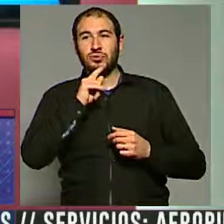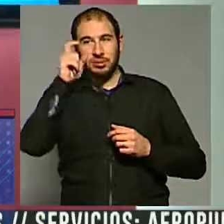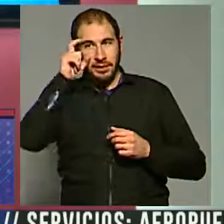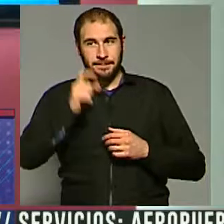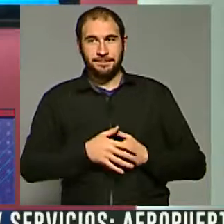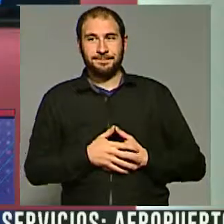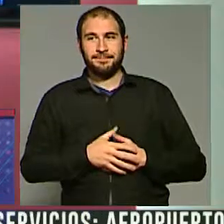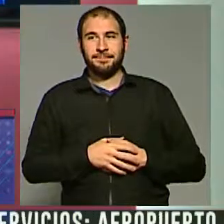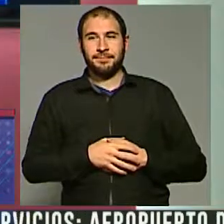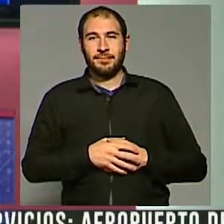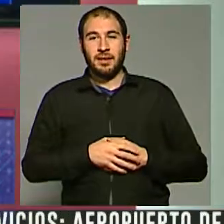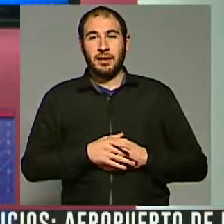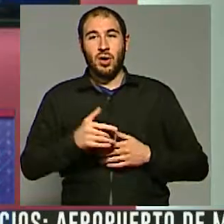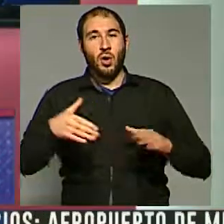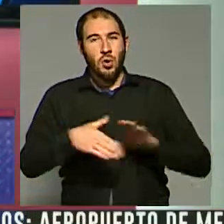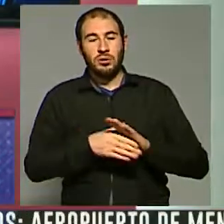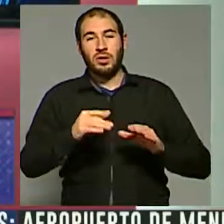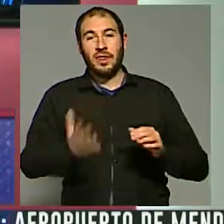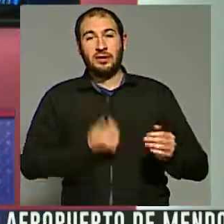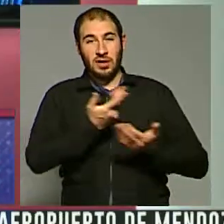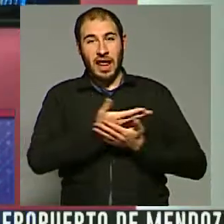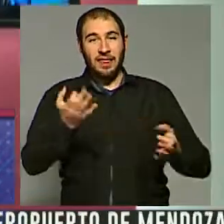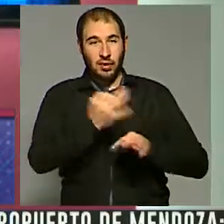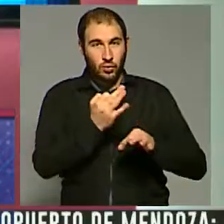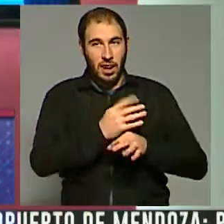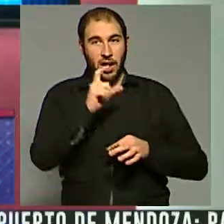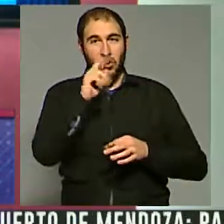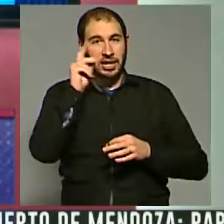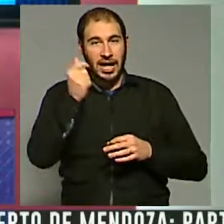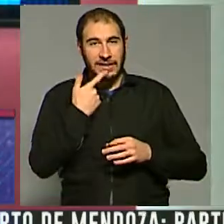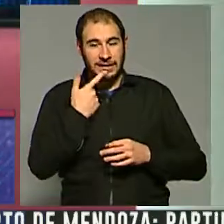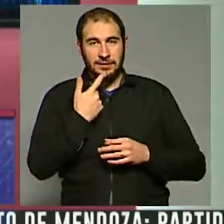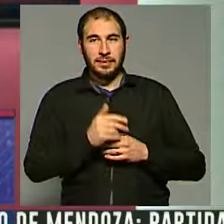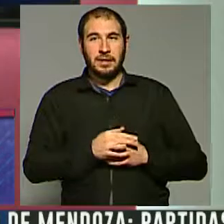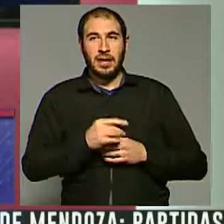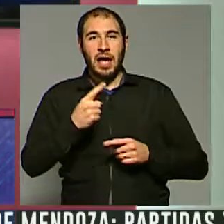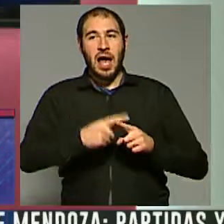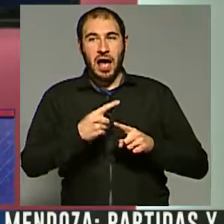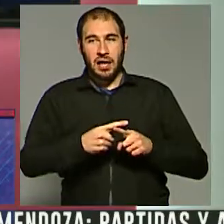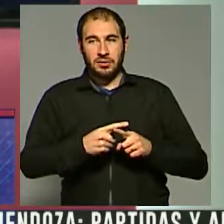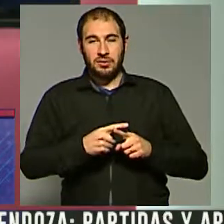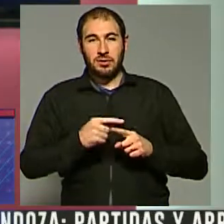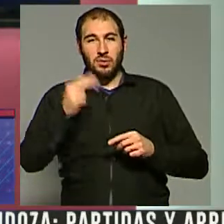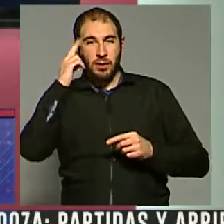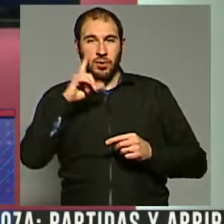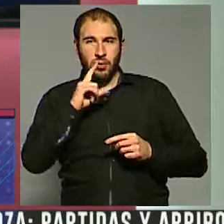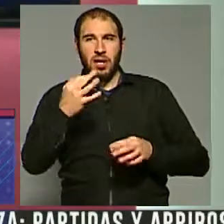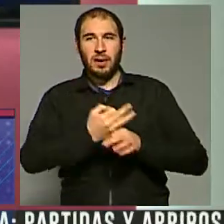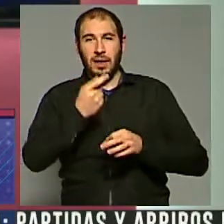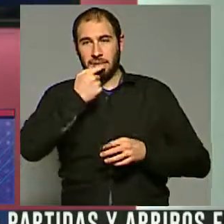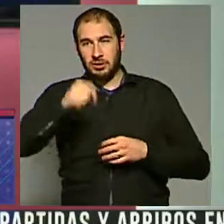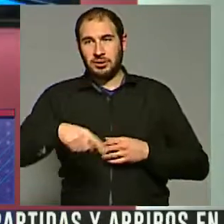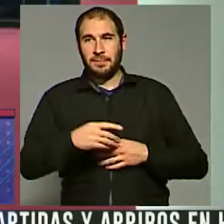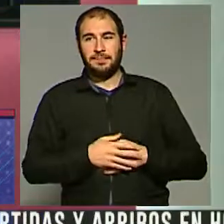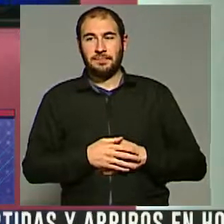Bueno, aprovechó Jaime Correa, que es el director de la Dirección General de Escuelas, en un acto se encontraba por el 9 de julio en una escuela aquí en la provincia